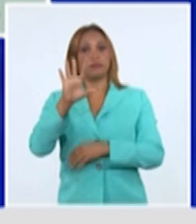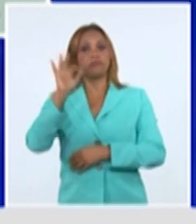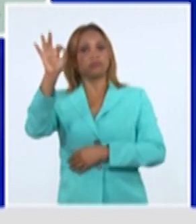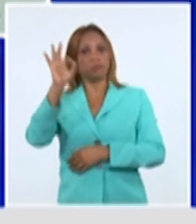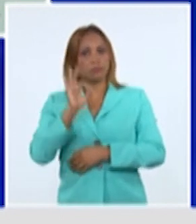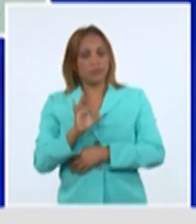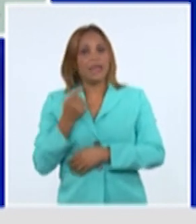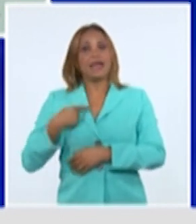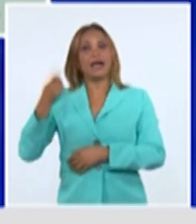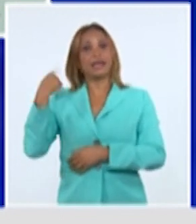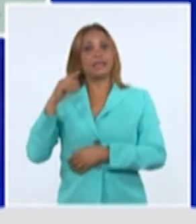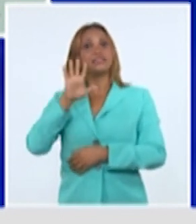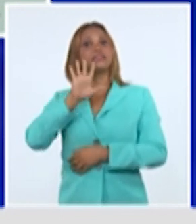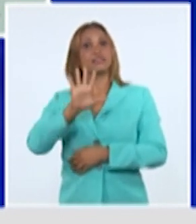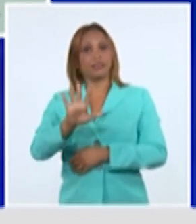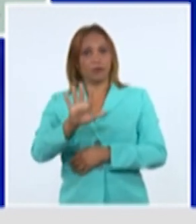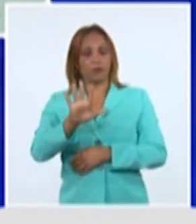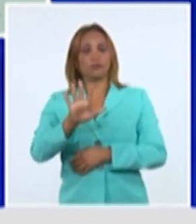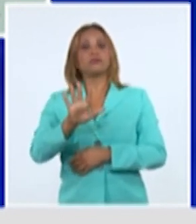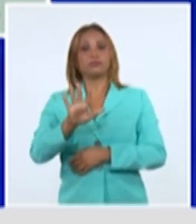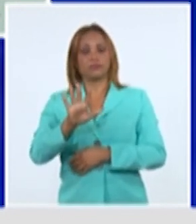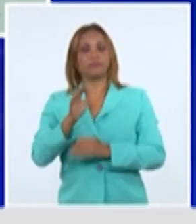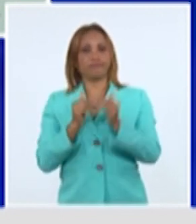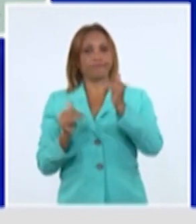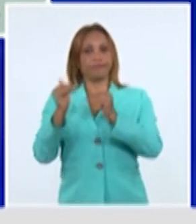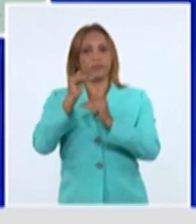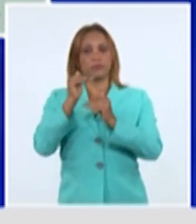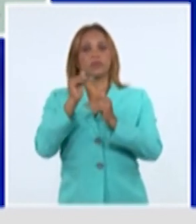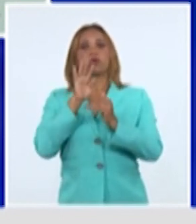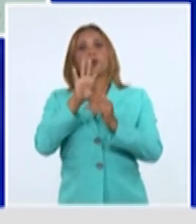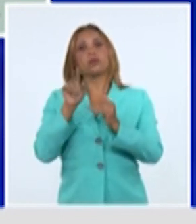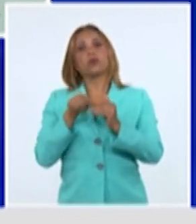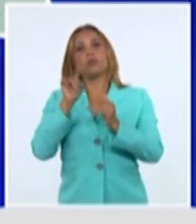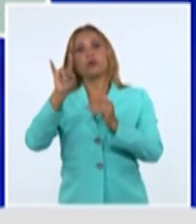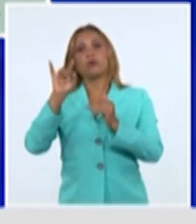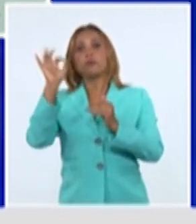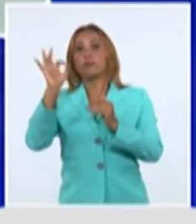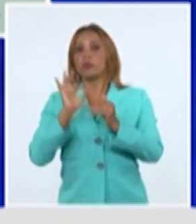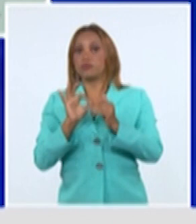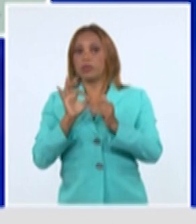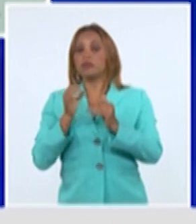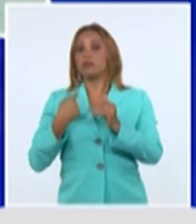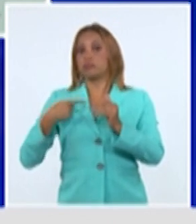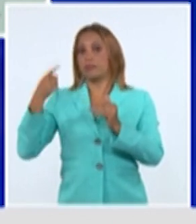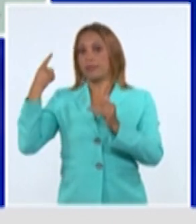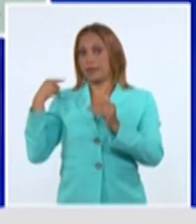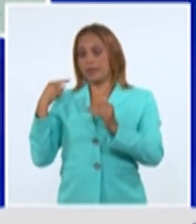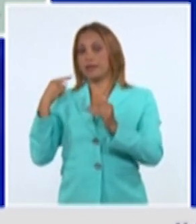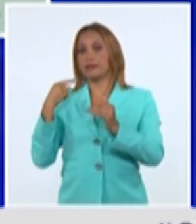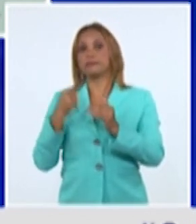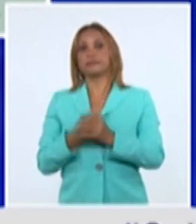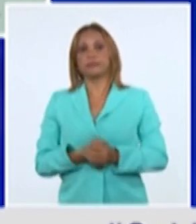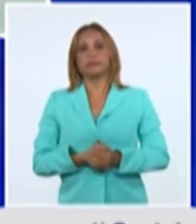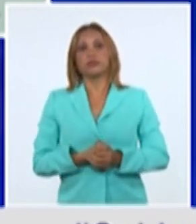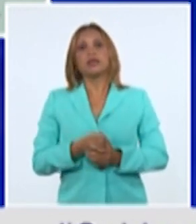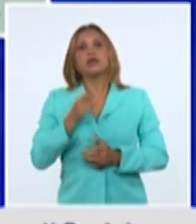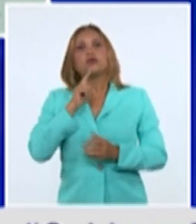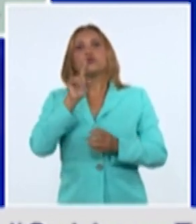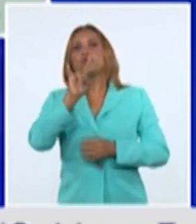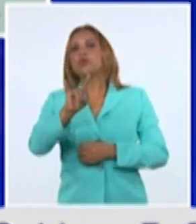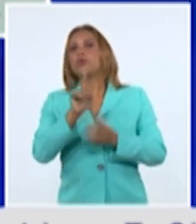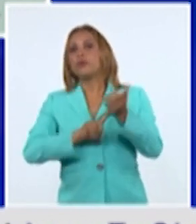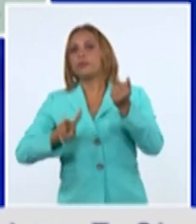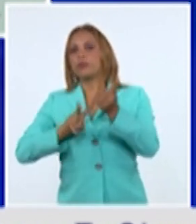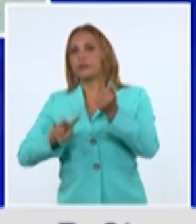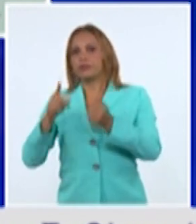fue de 5, superior al 4,9 que habíamos tenido el día anterior, hay 9 provincias. Ahí las